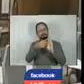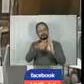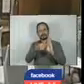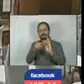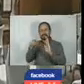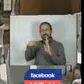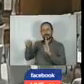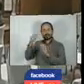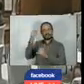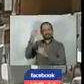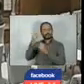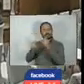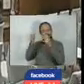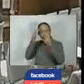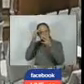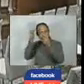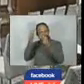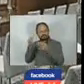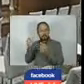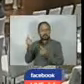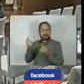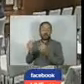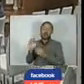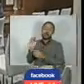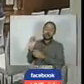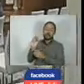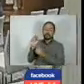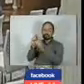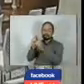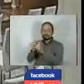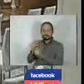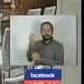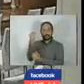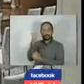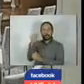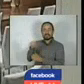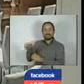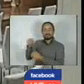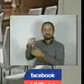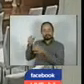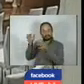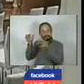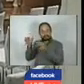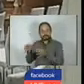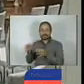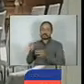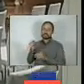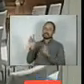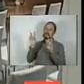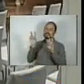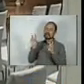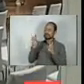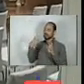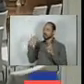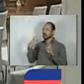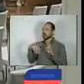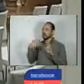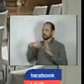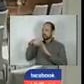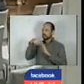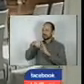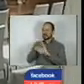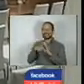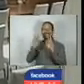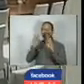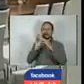conclusiones o cuáles son esos puntos importantes a tomar en cuenta de un tema tan complejo como lo